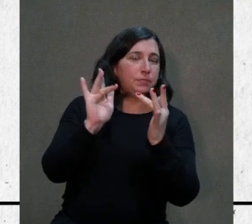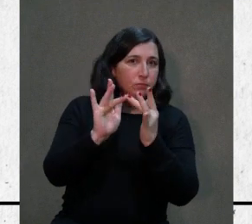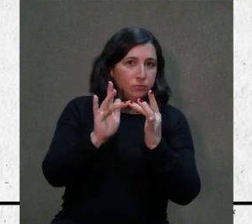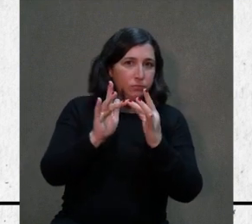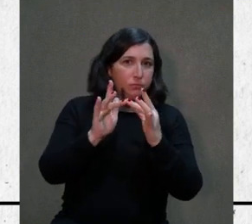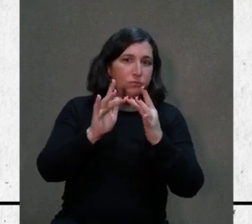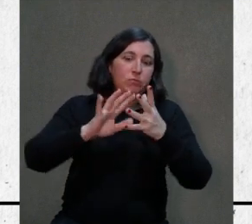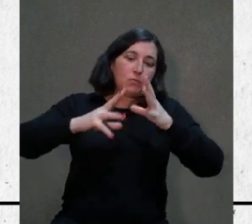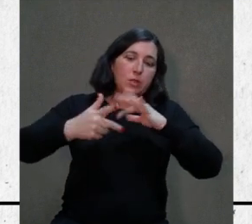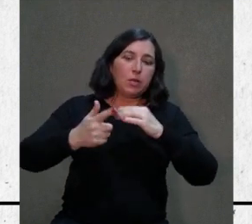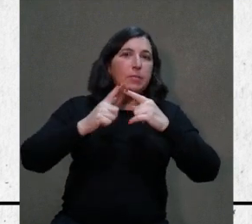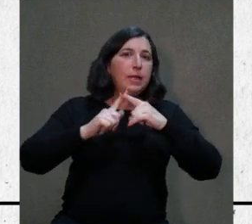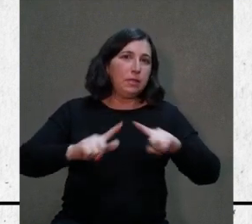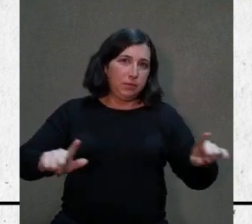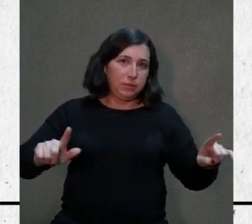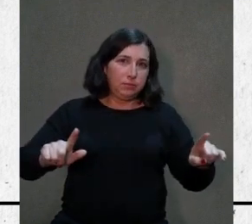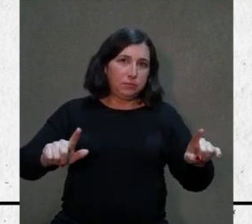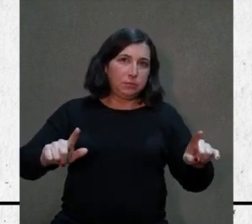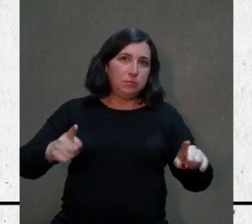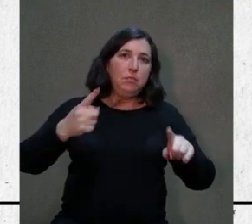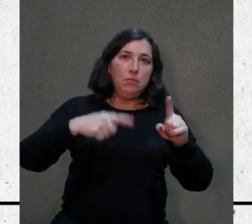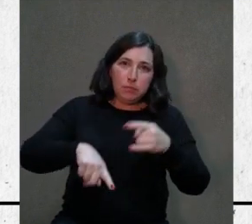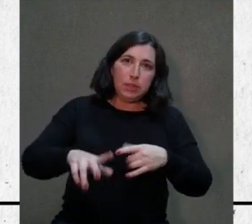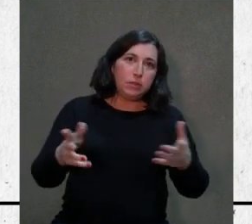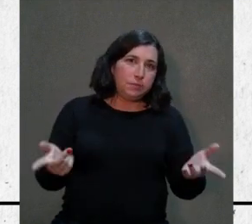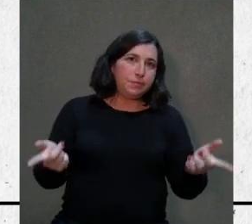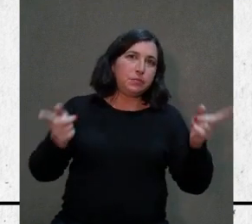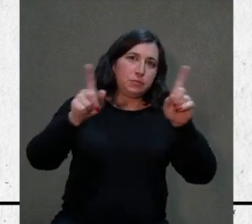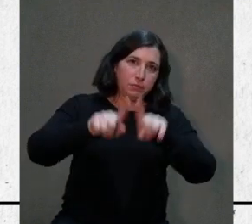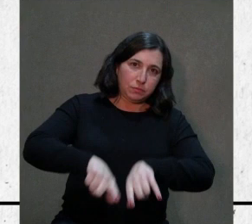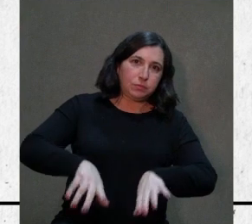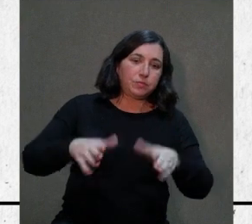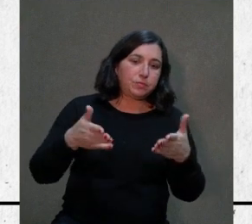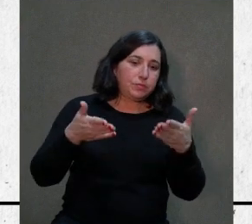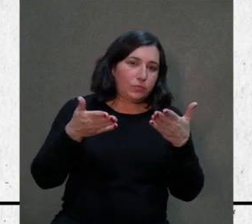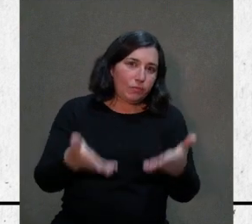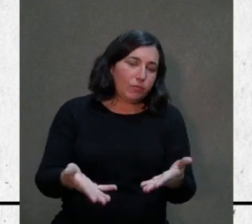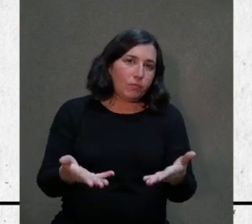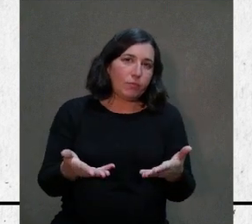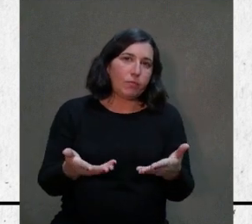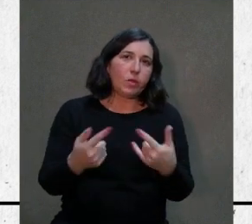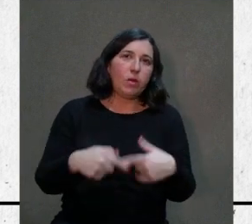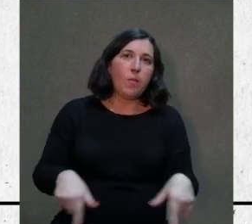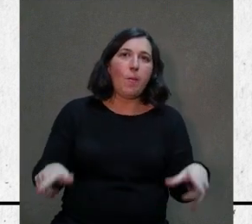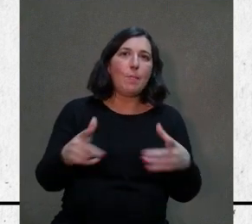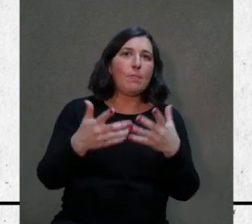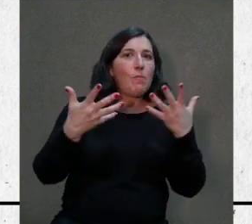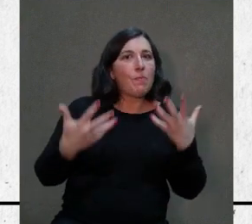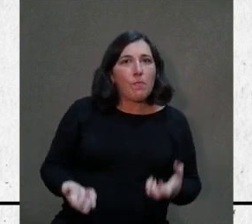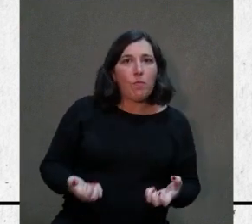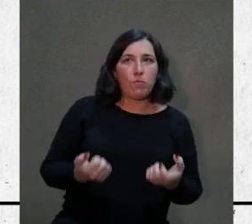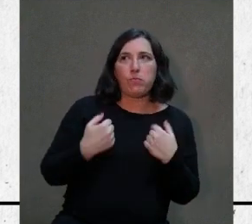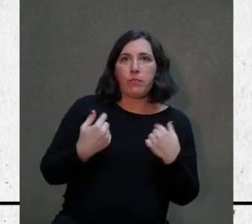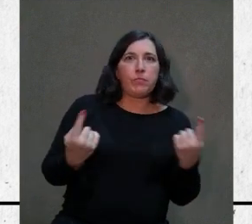ayudan, nos hacen llegar de una manera diferente, pero bueno, ya volveremos a eso que